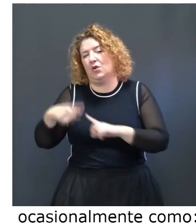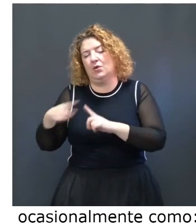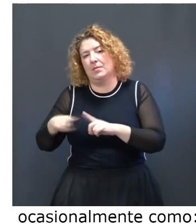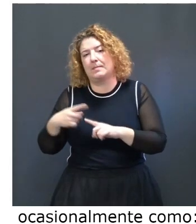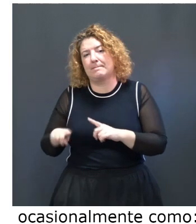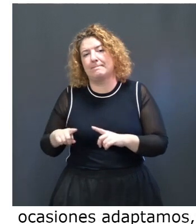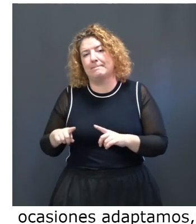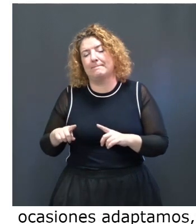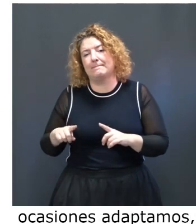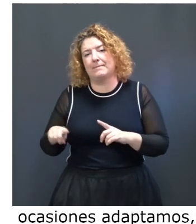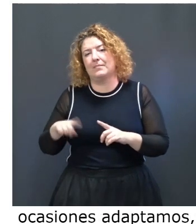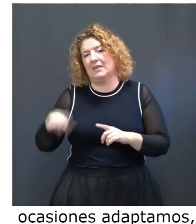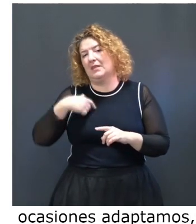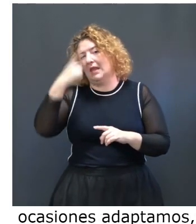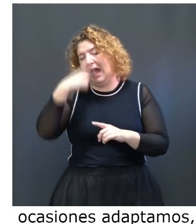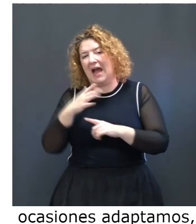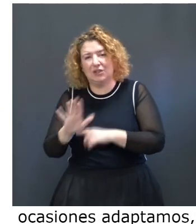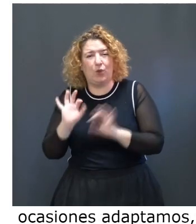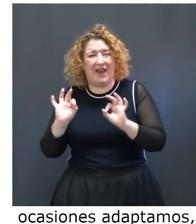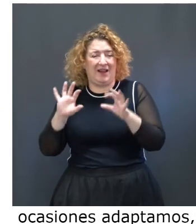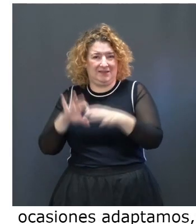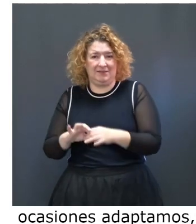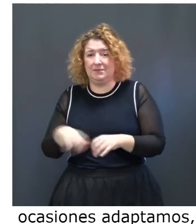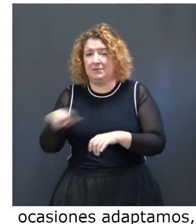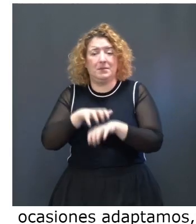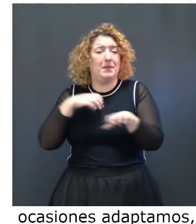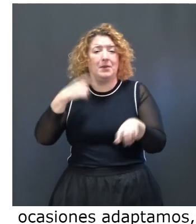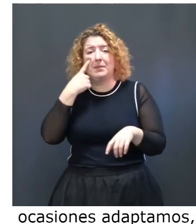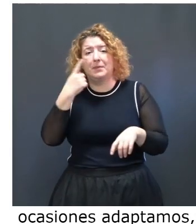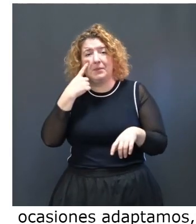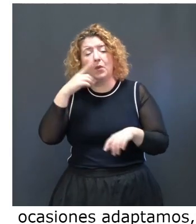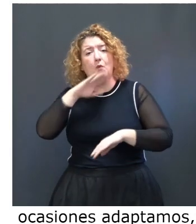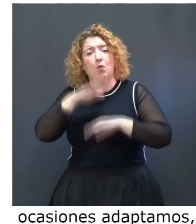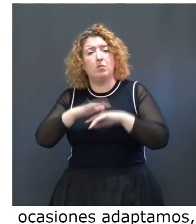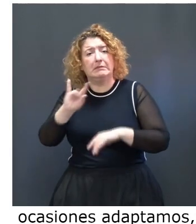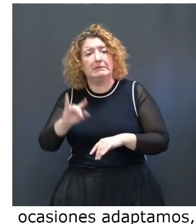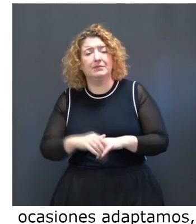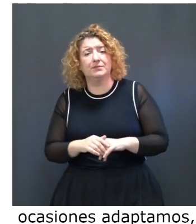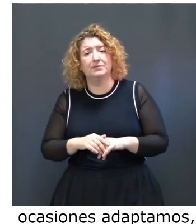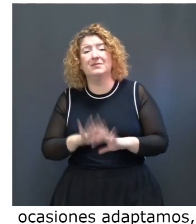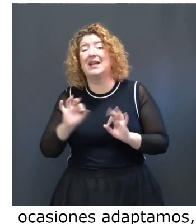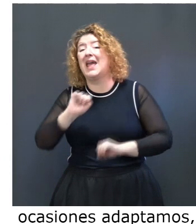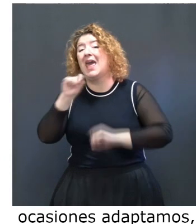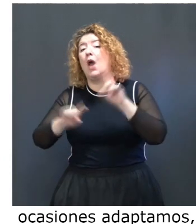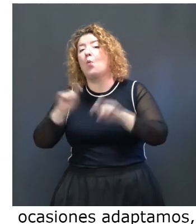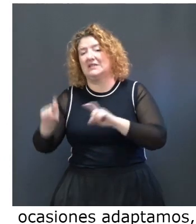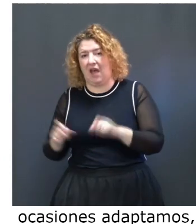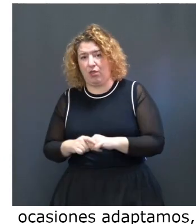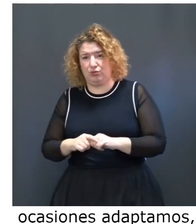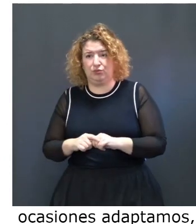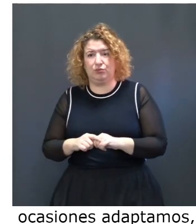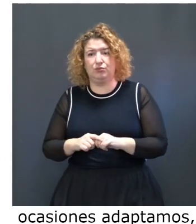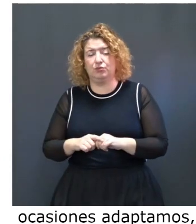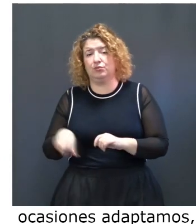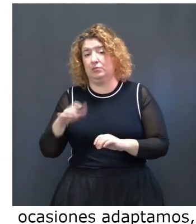más actitudinales sí que la mayoría de las veces las cumplían en los encuestados, ¿vale? ¿Por qué digo en los